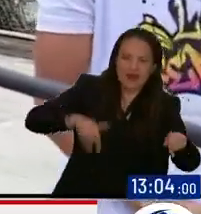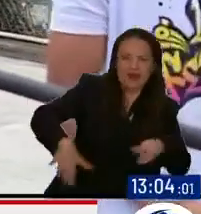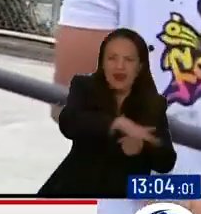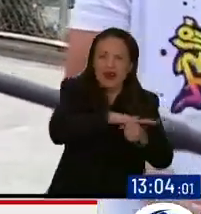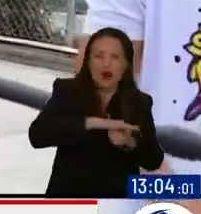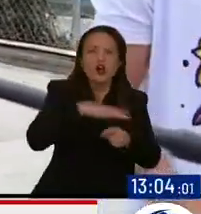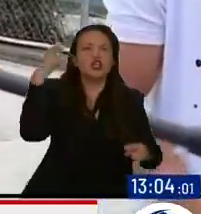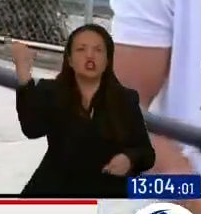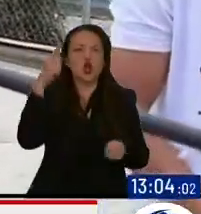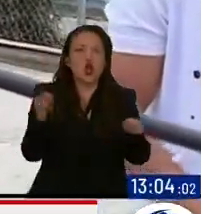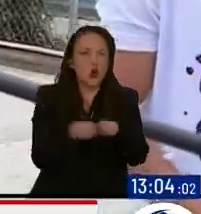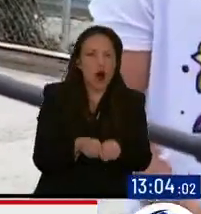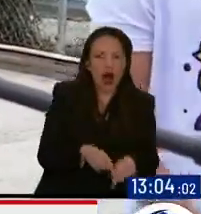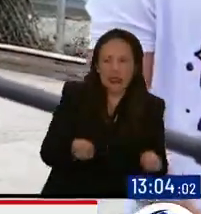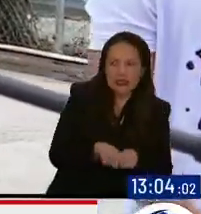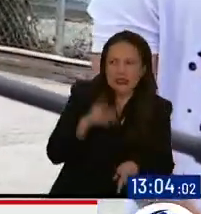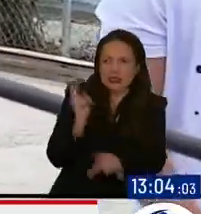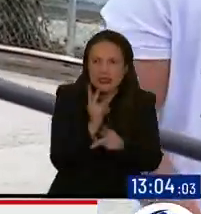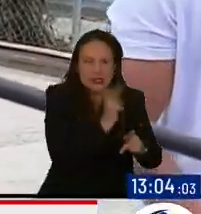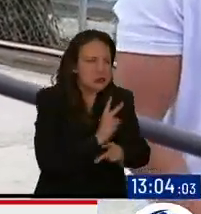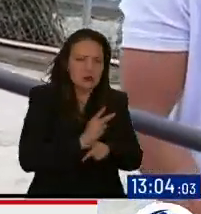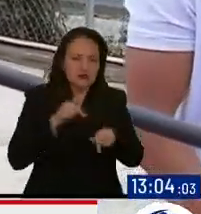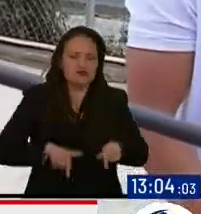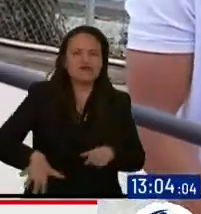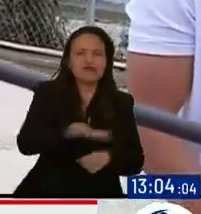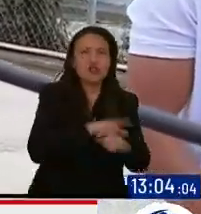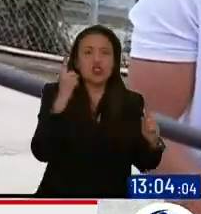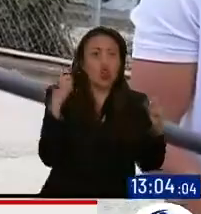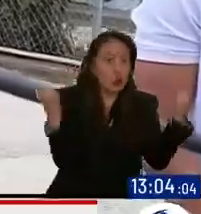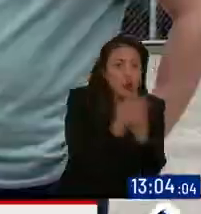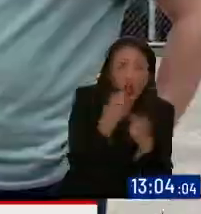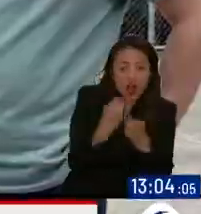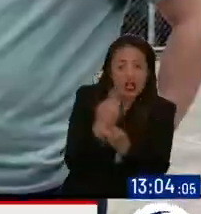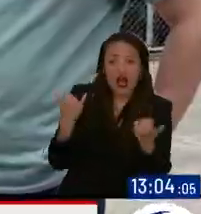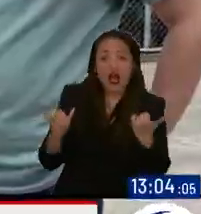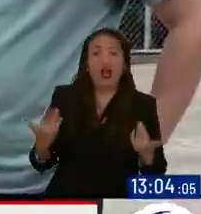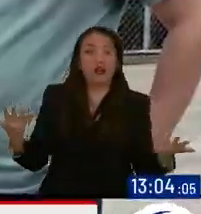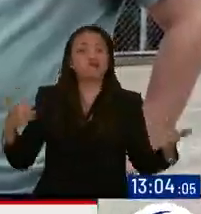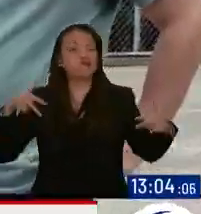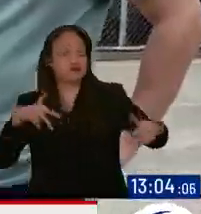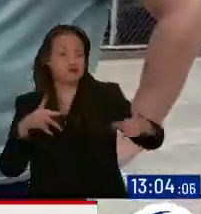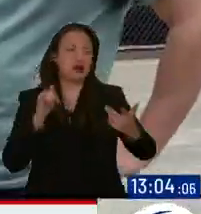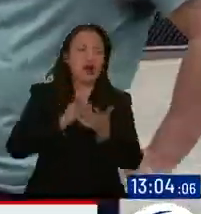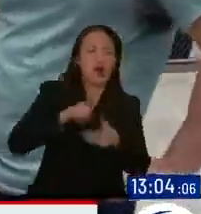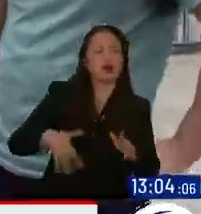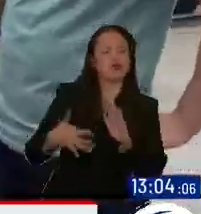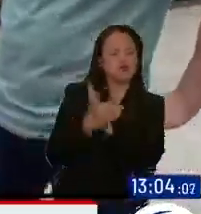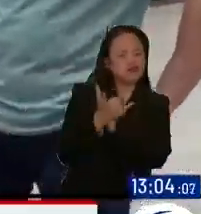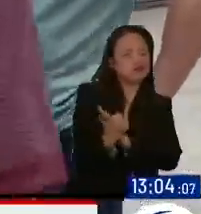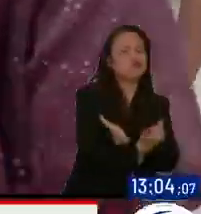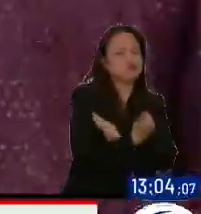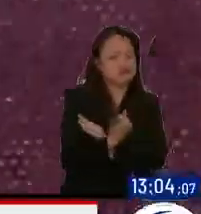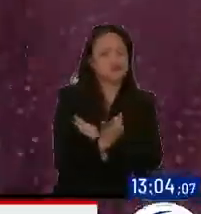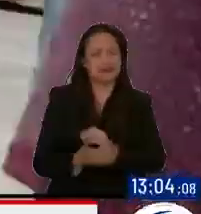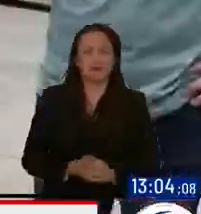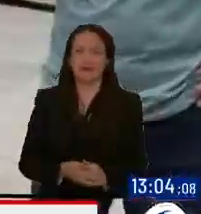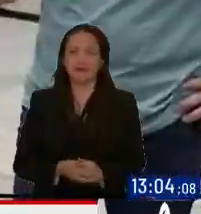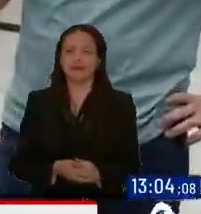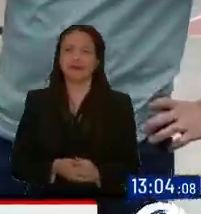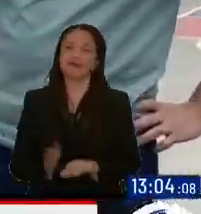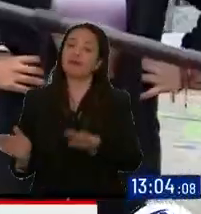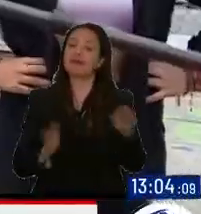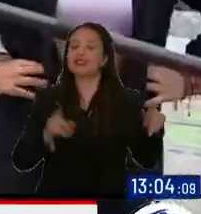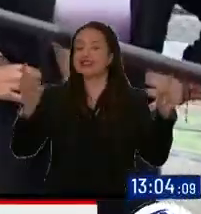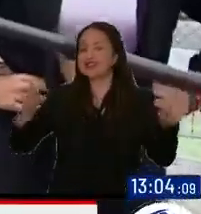es una calentura, que no solo en los barrios hay gente que es violenta y hay gente que tiene demasiado talento. Pereira necesita